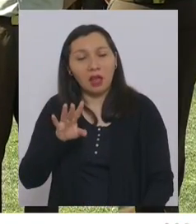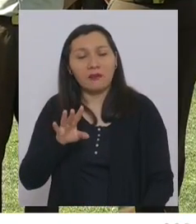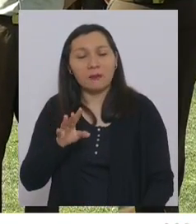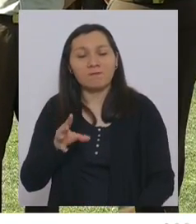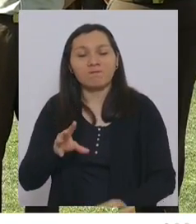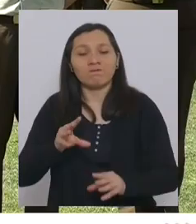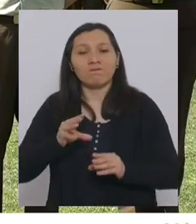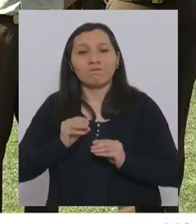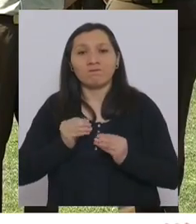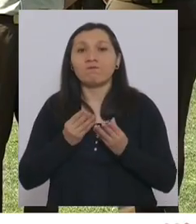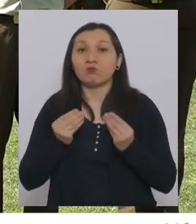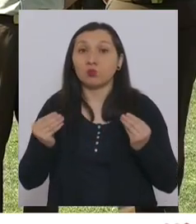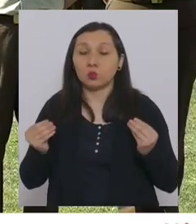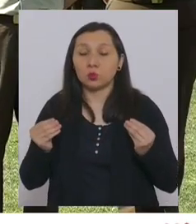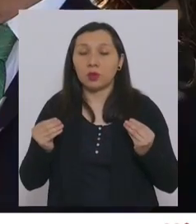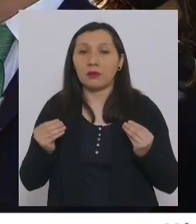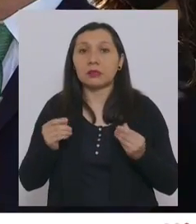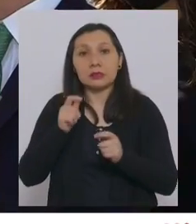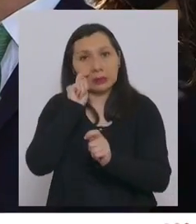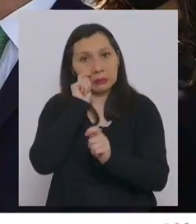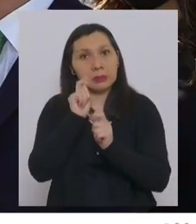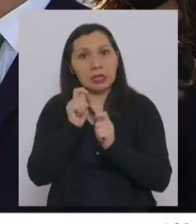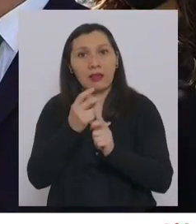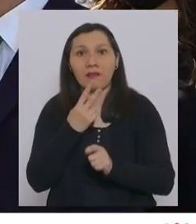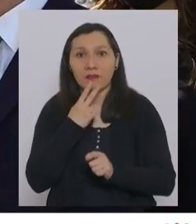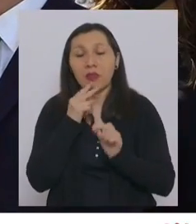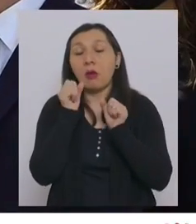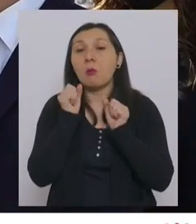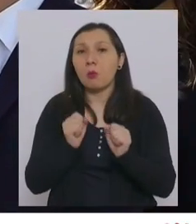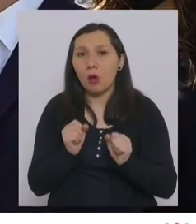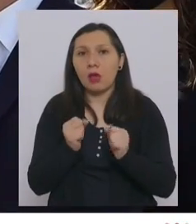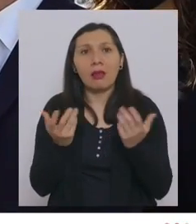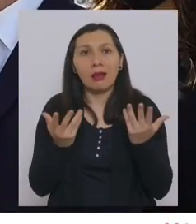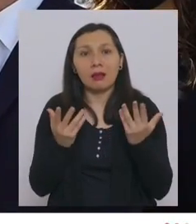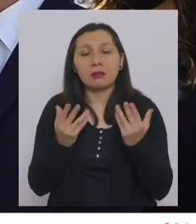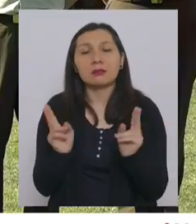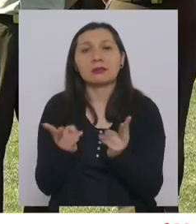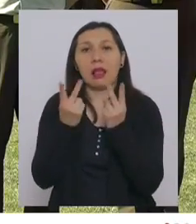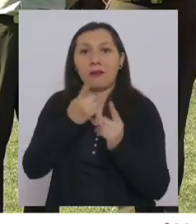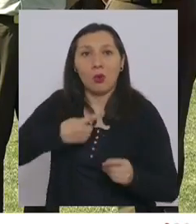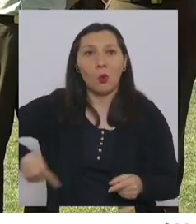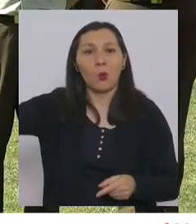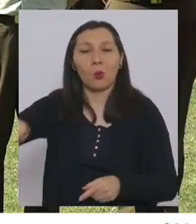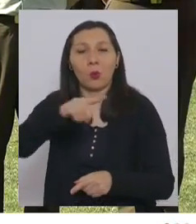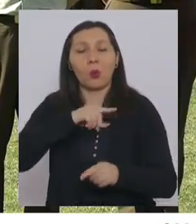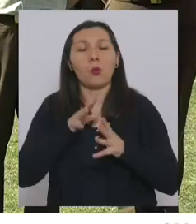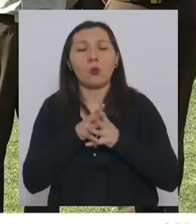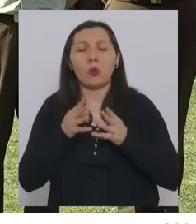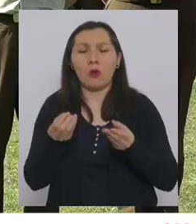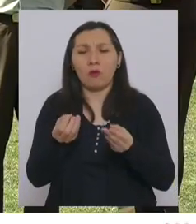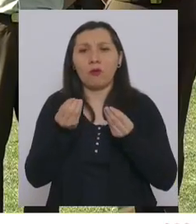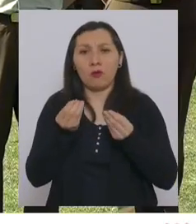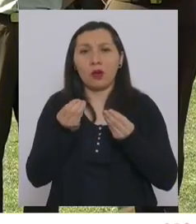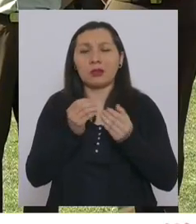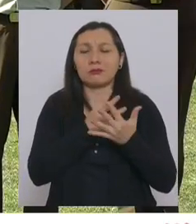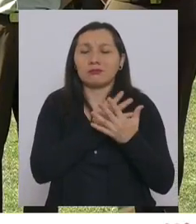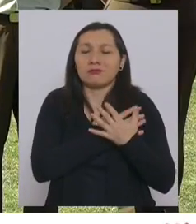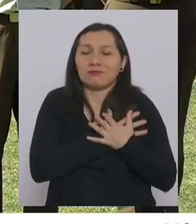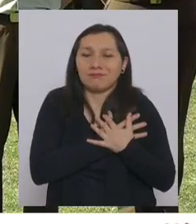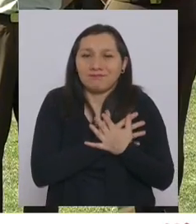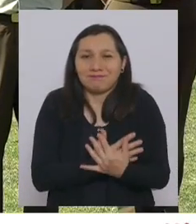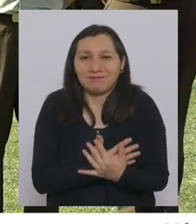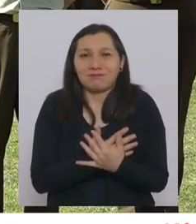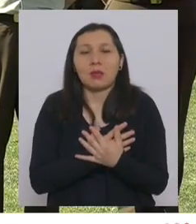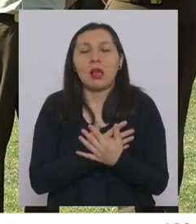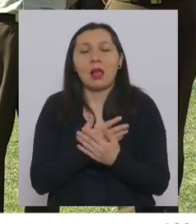función muchas veces están arriesgando sus propias vidas por proteger las nuestras. Y eso es un gran acto de amor